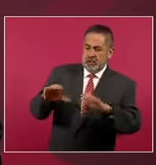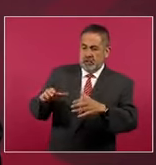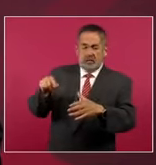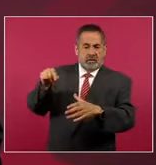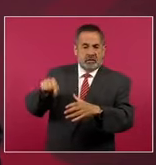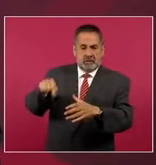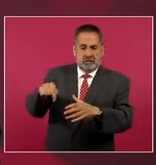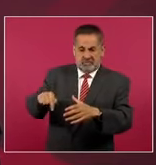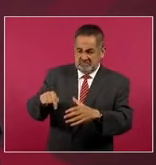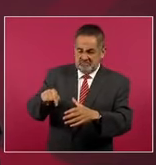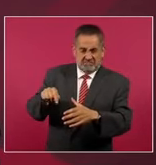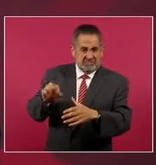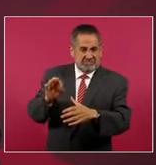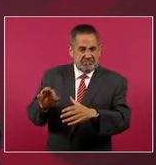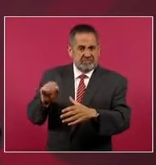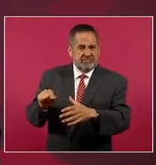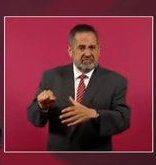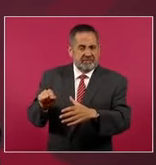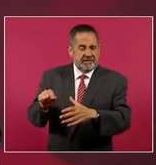Nacional